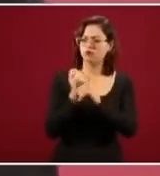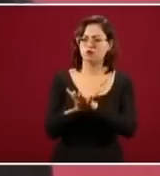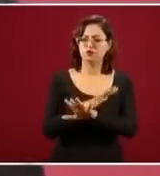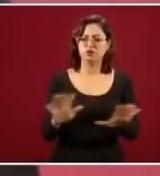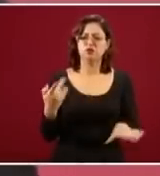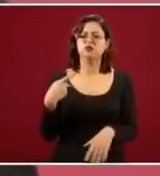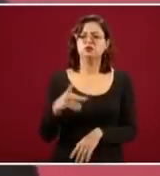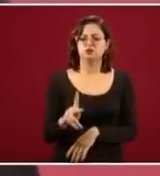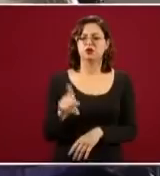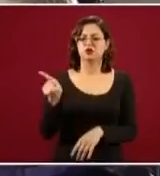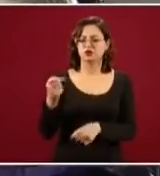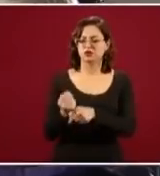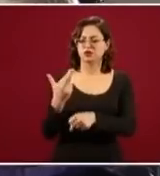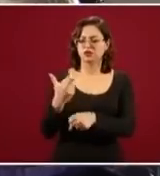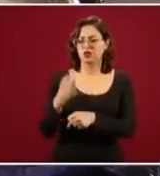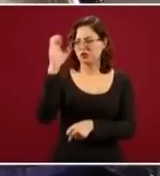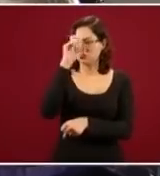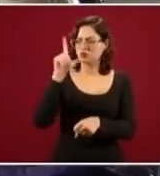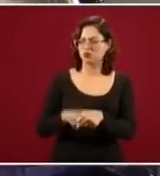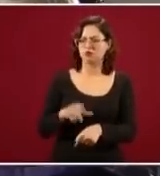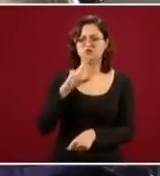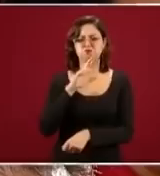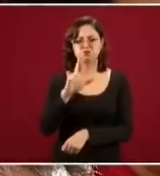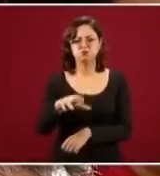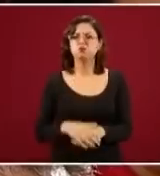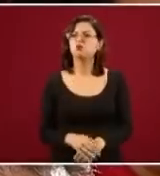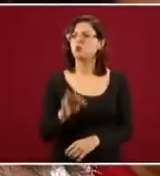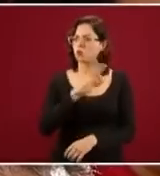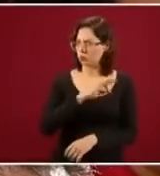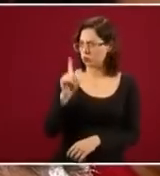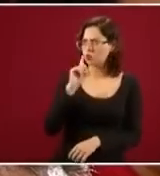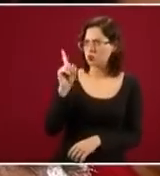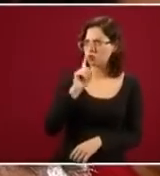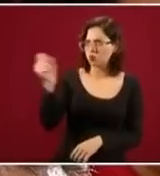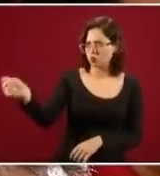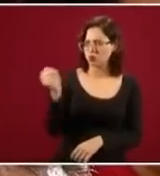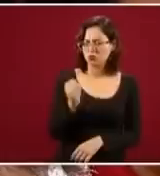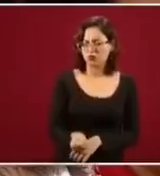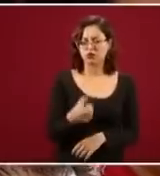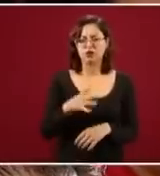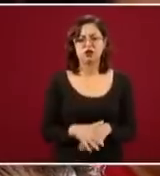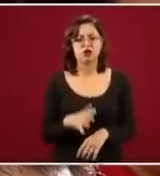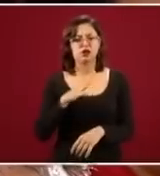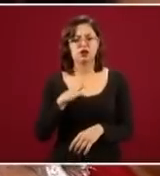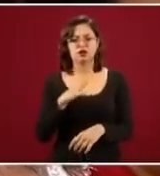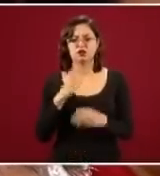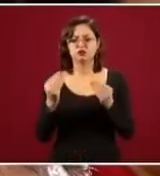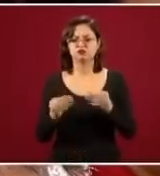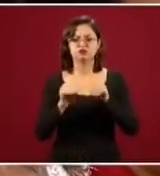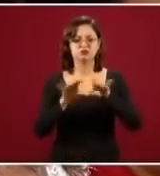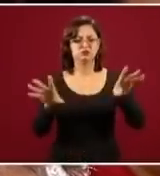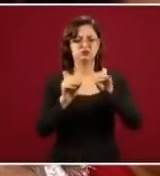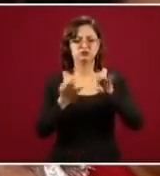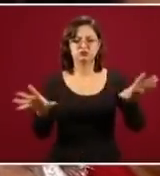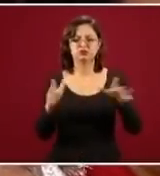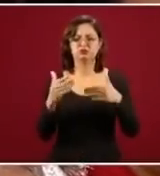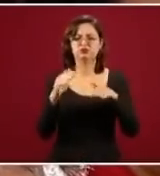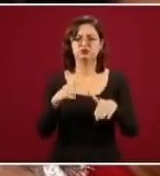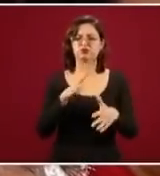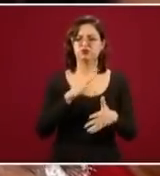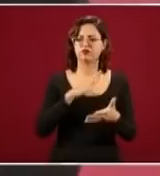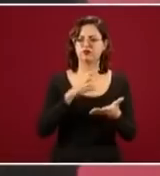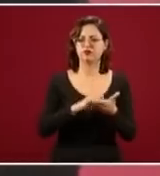que responda. ¿Y ella podría venir aquí con usted a respondernos? Ha habido muchas publicaciones, pues sí, en torno a eso, sí. Nosotros lo